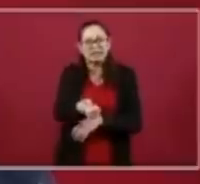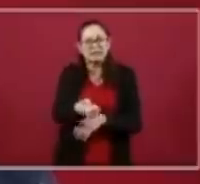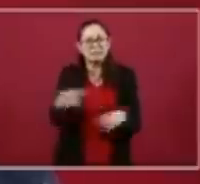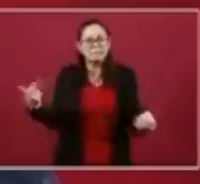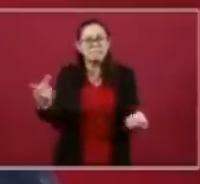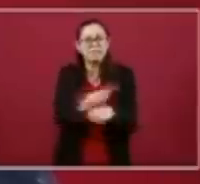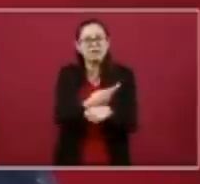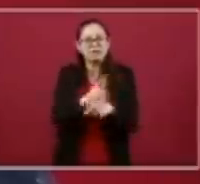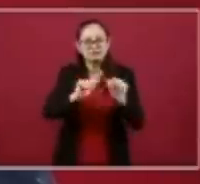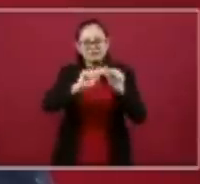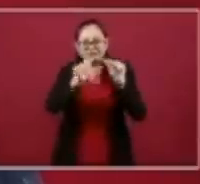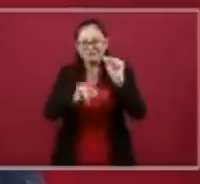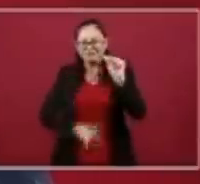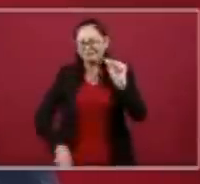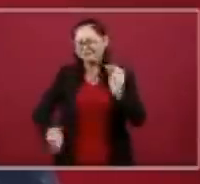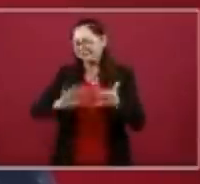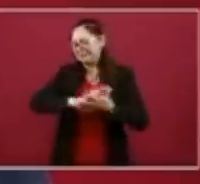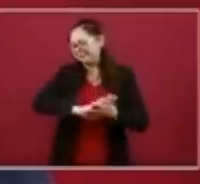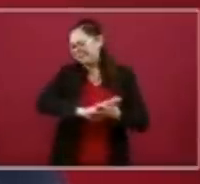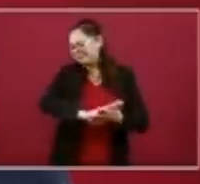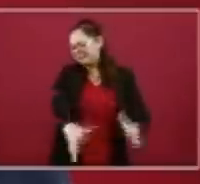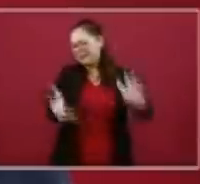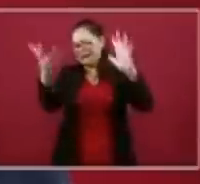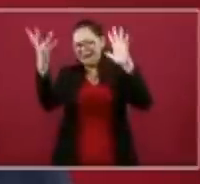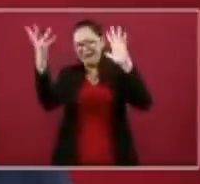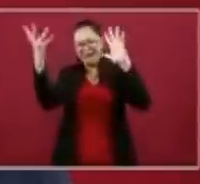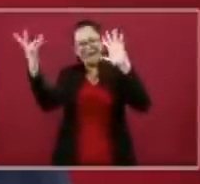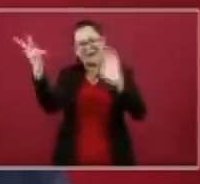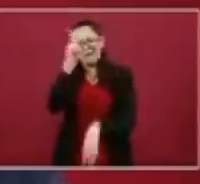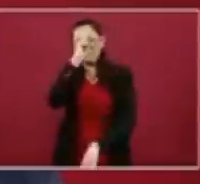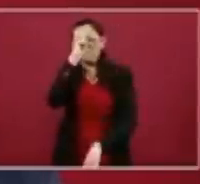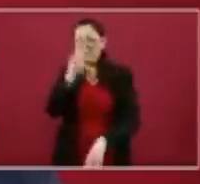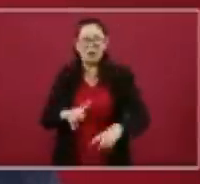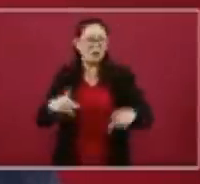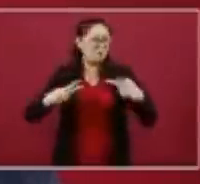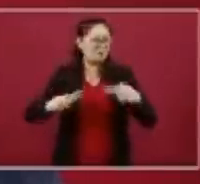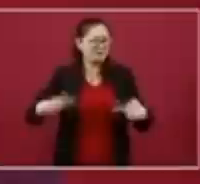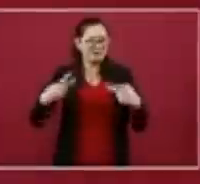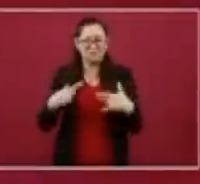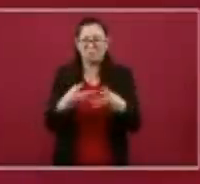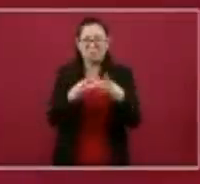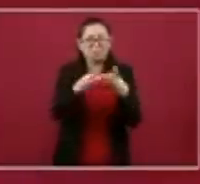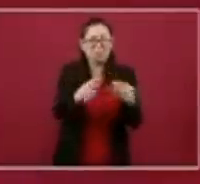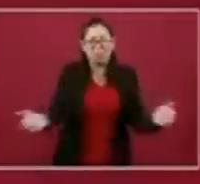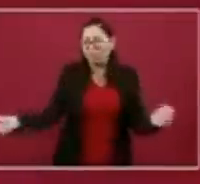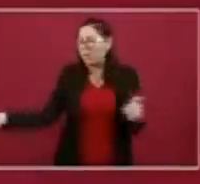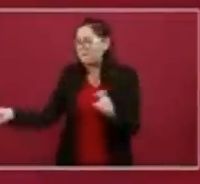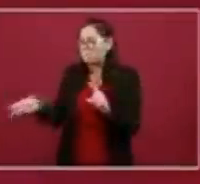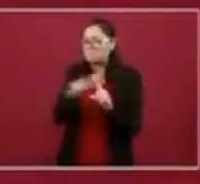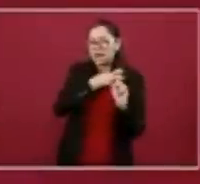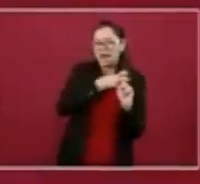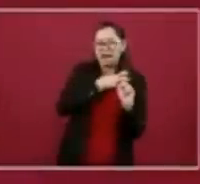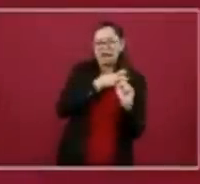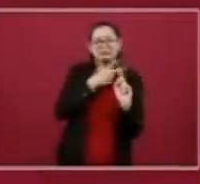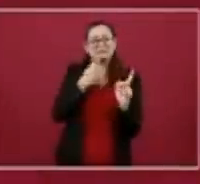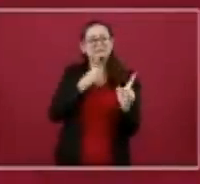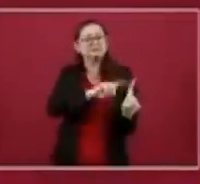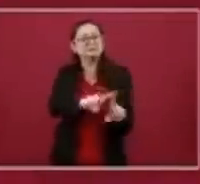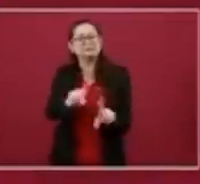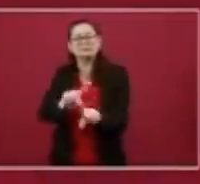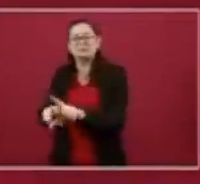violencia y desaparecidos y todo esto que estamos enfrentando.